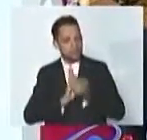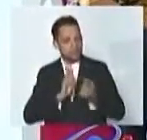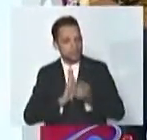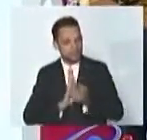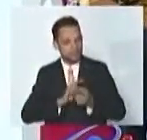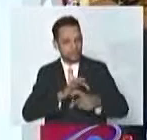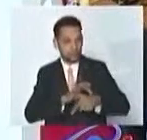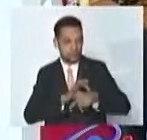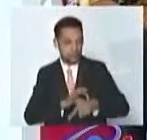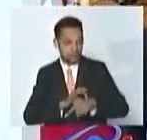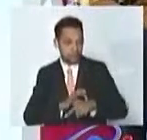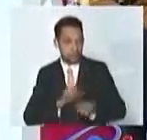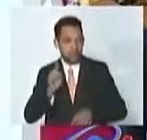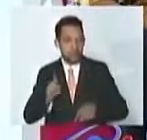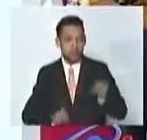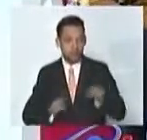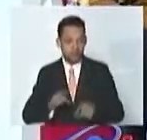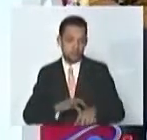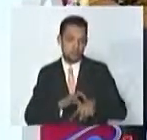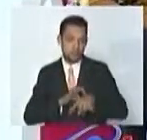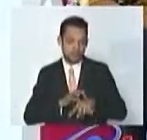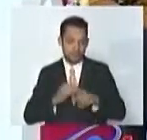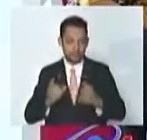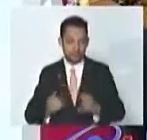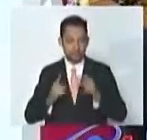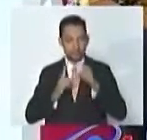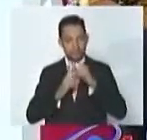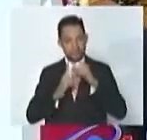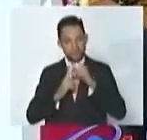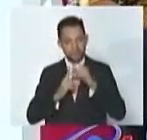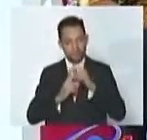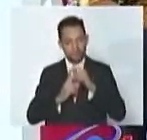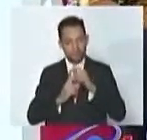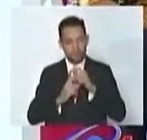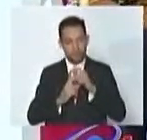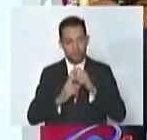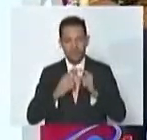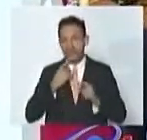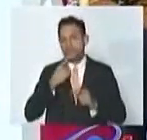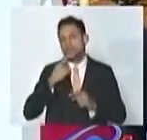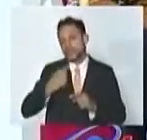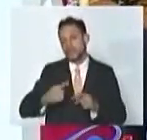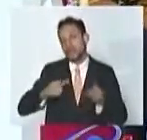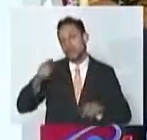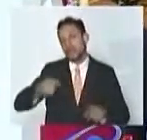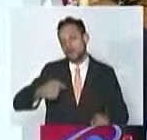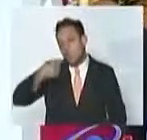otro profesional. Hay una palabra que dice que no hay peor ciego que aquel que no quiere ver.